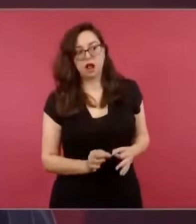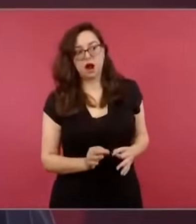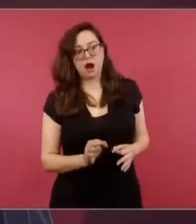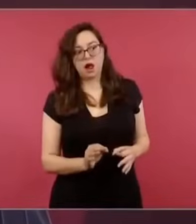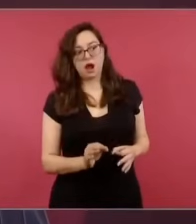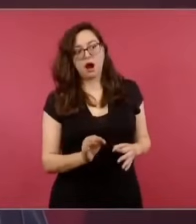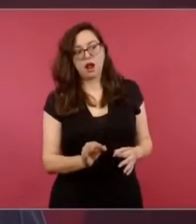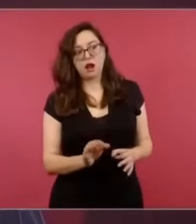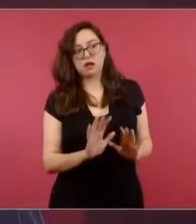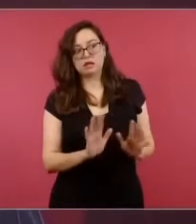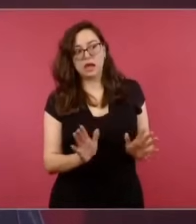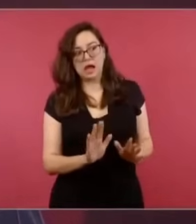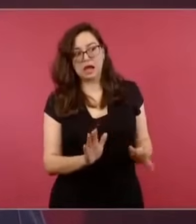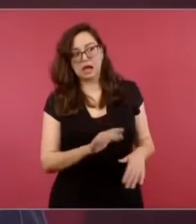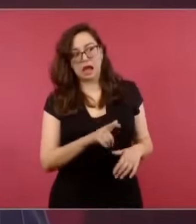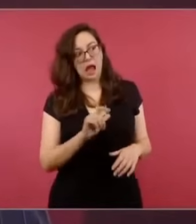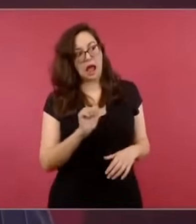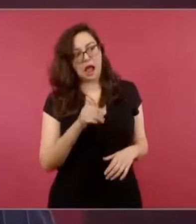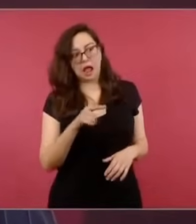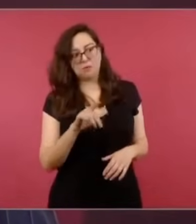gobierno.